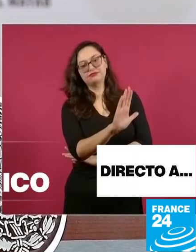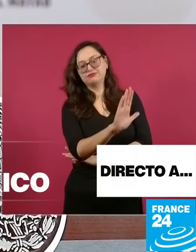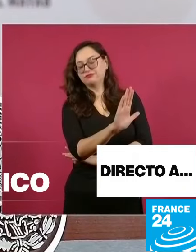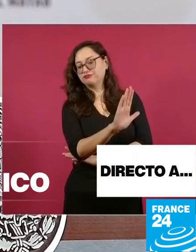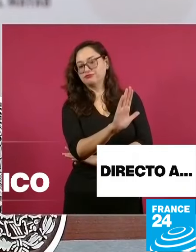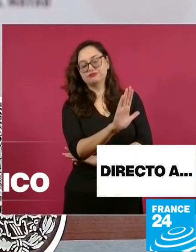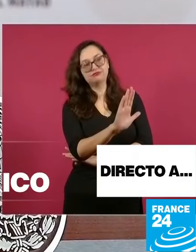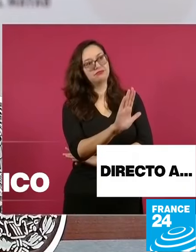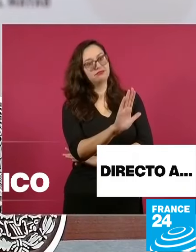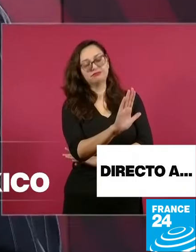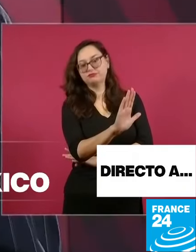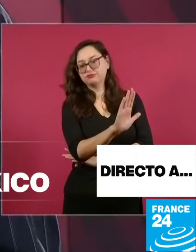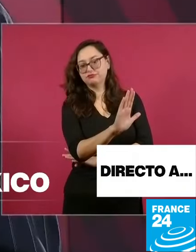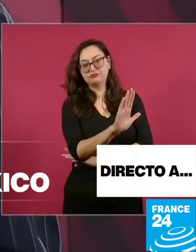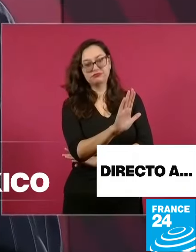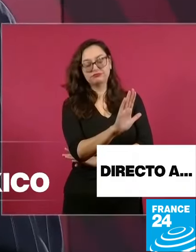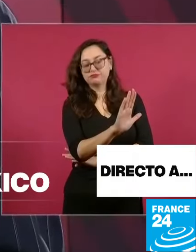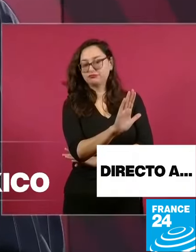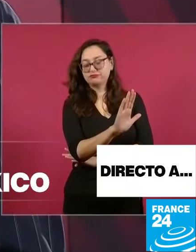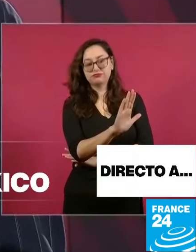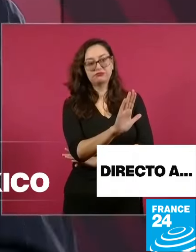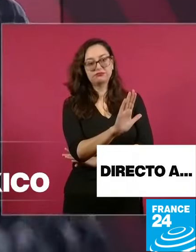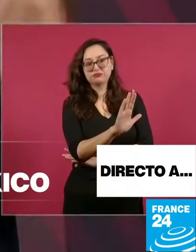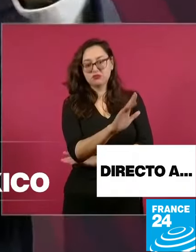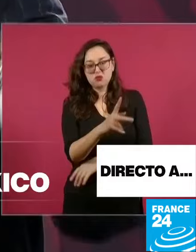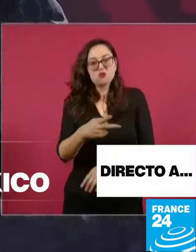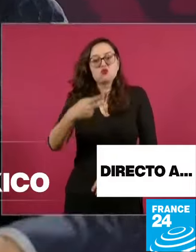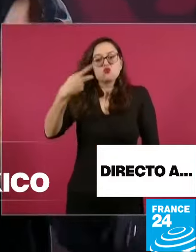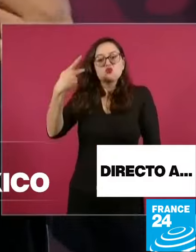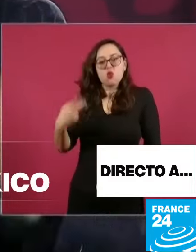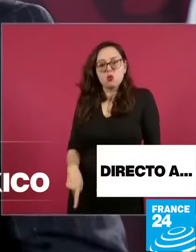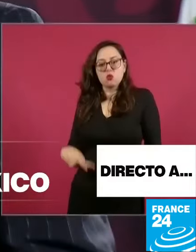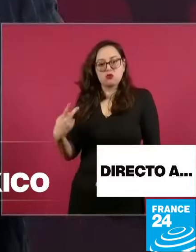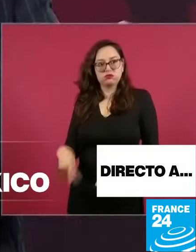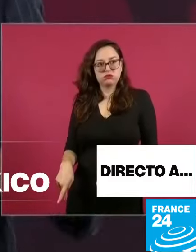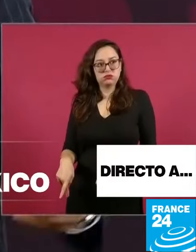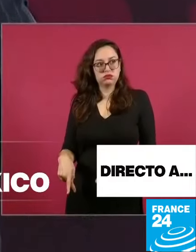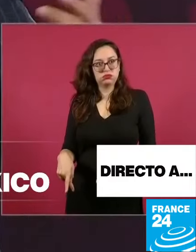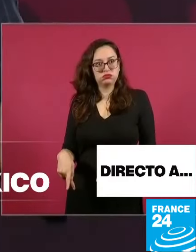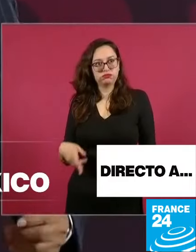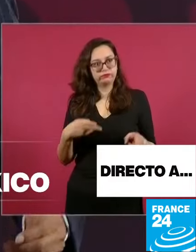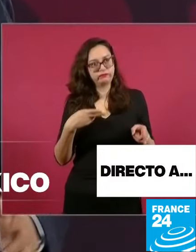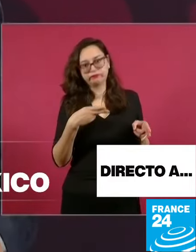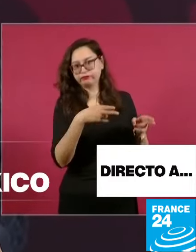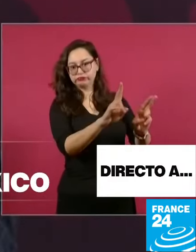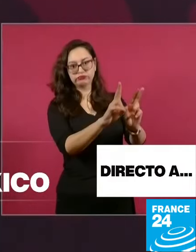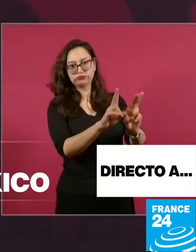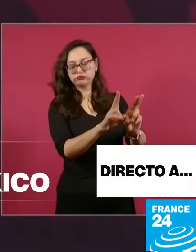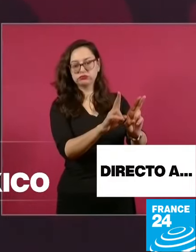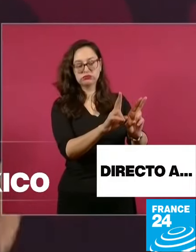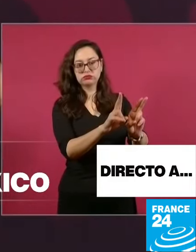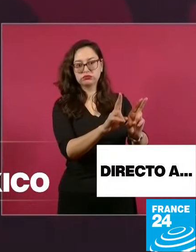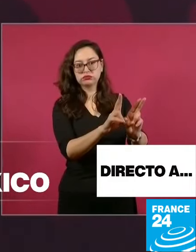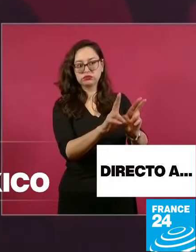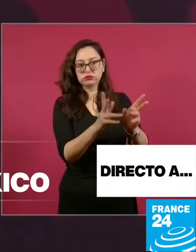De tal suerte que pues los descalificó. Sin embargo, bueno, por parte de la judicatura siguen